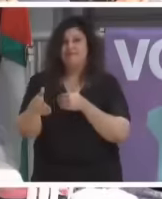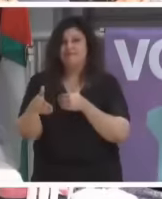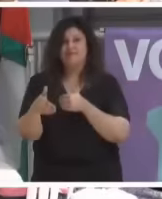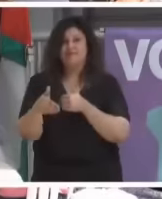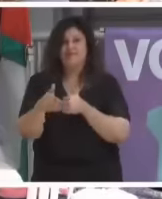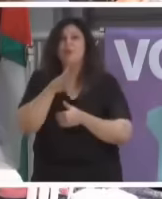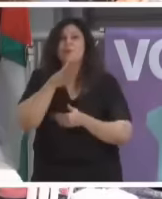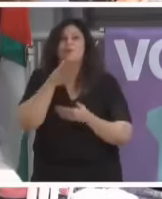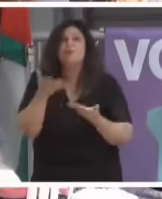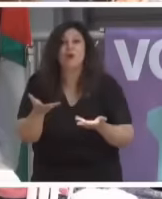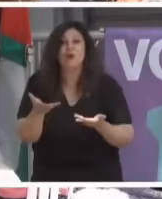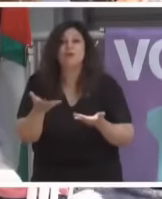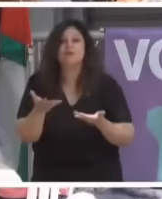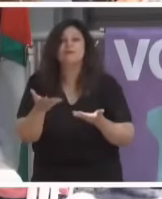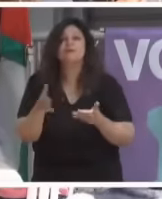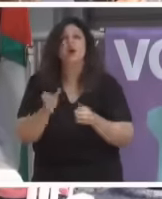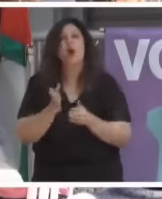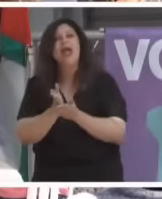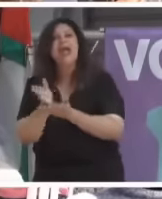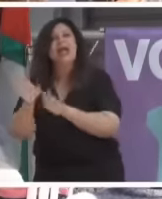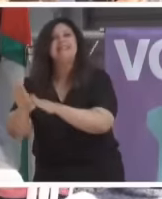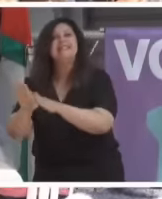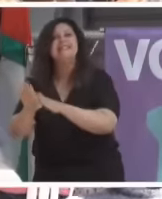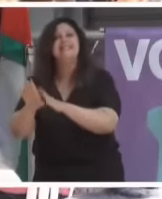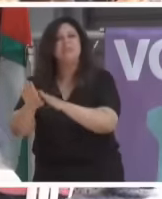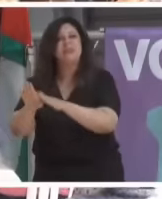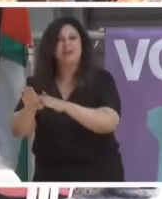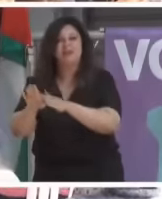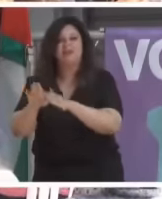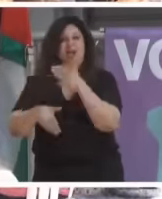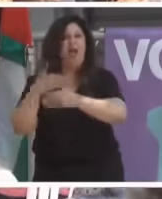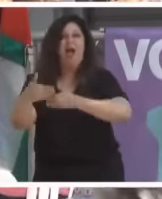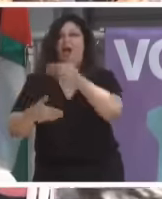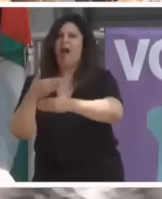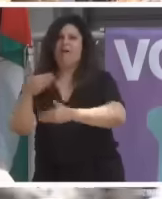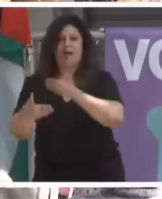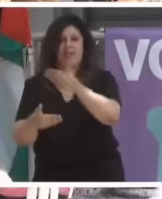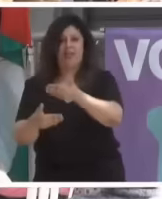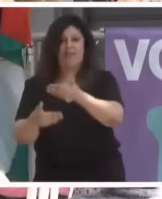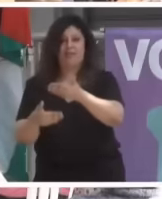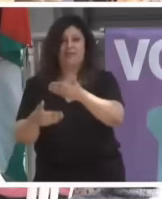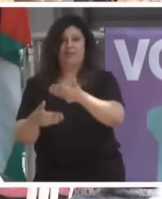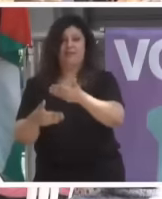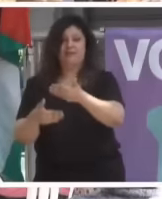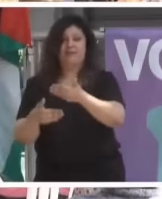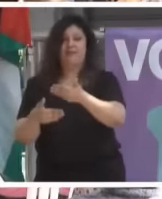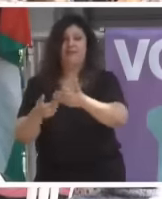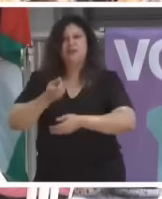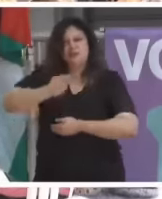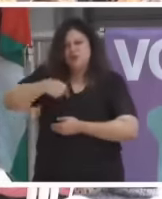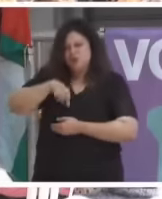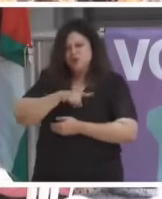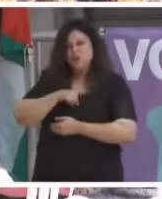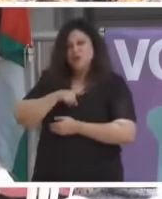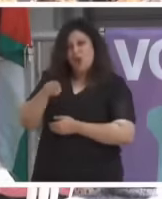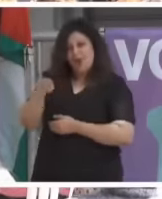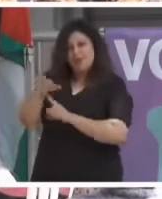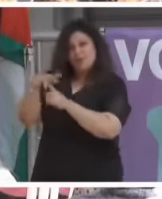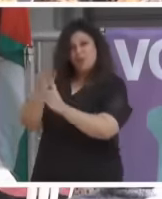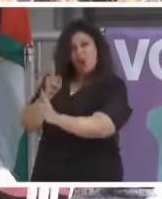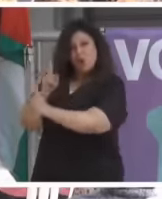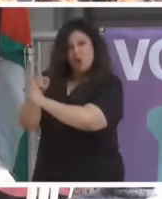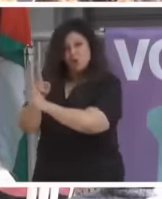por cómo avanza la extrema derecha. Y frente a eso, nosotros lo que proponemos y lo